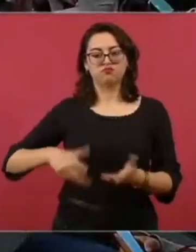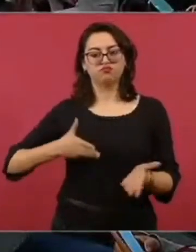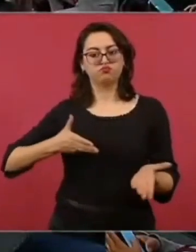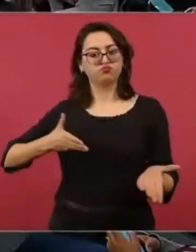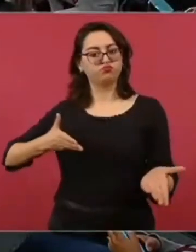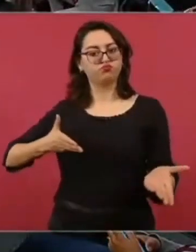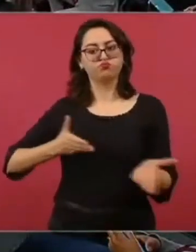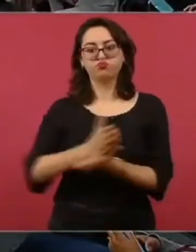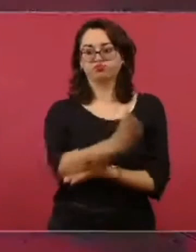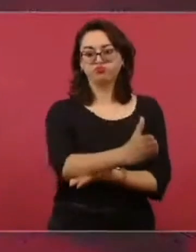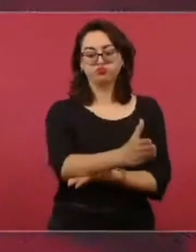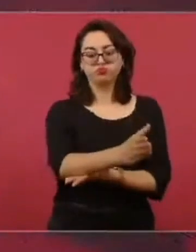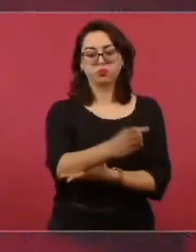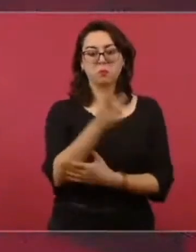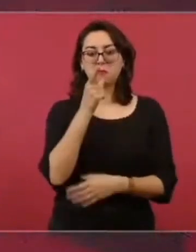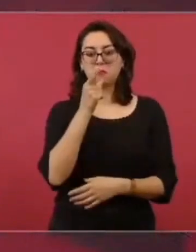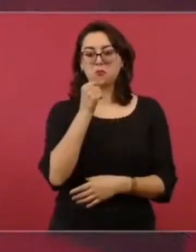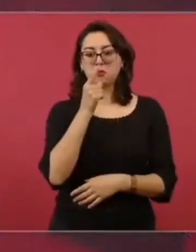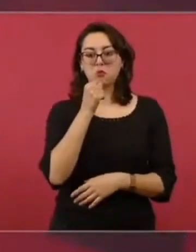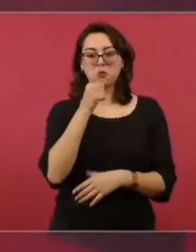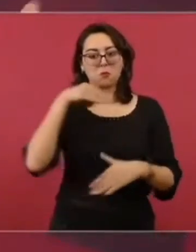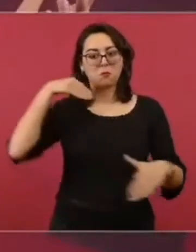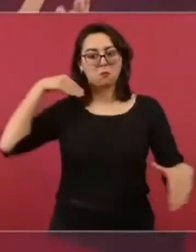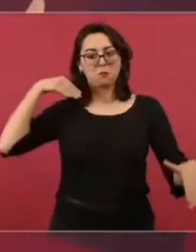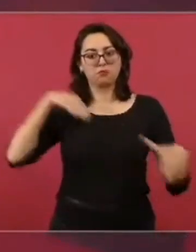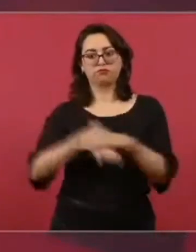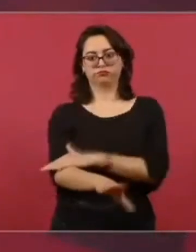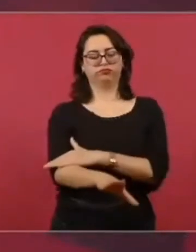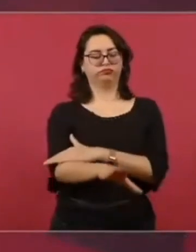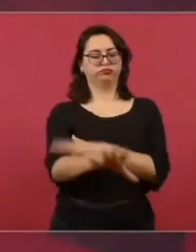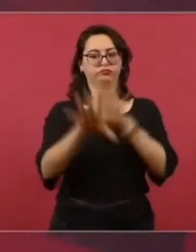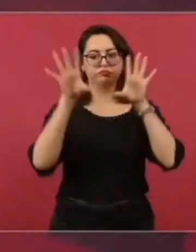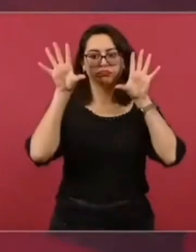Tomaron con la policía. ¿Qué es eso?